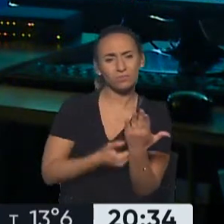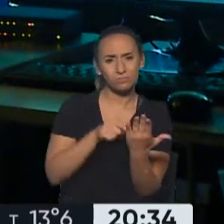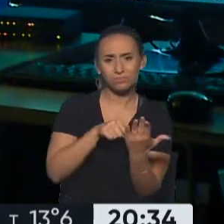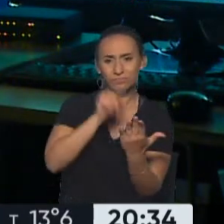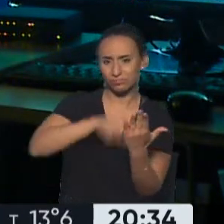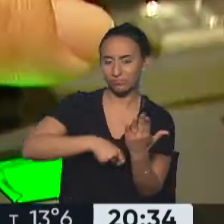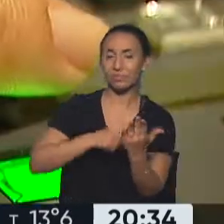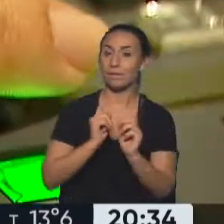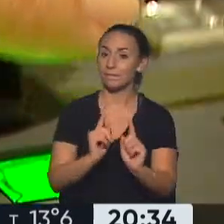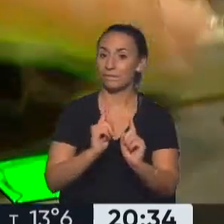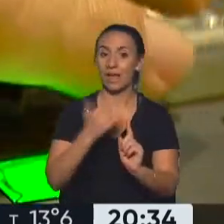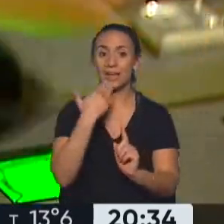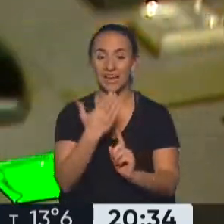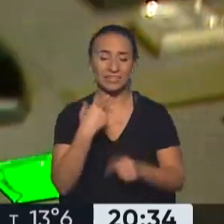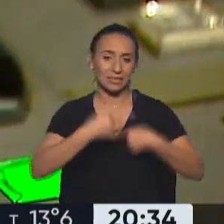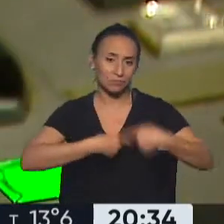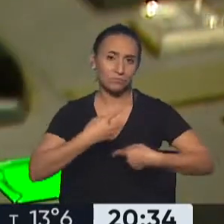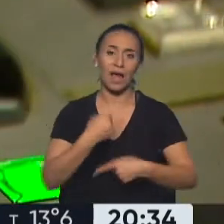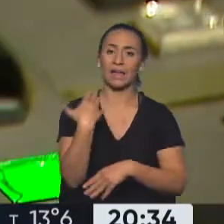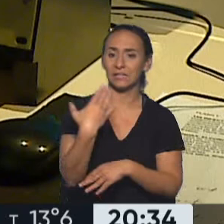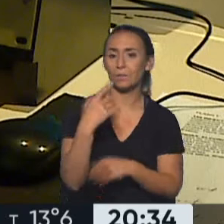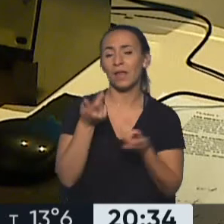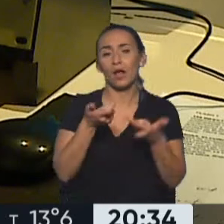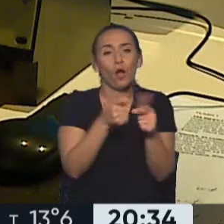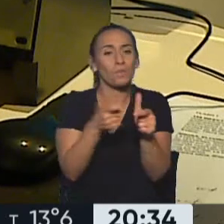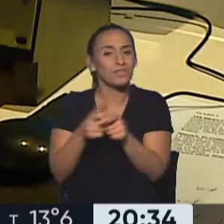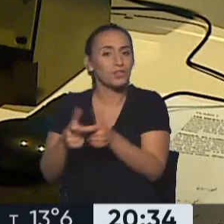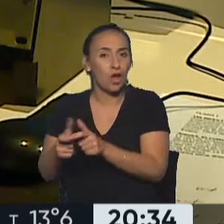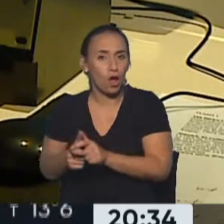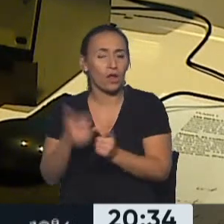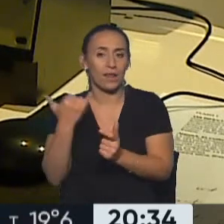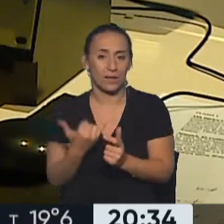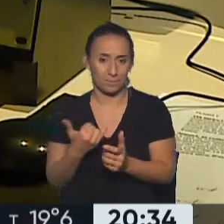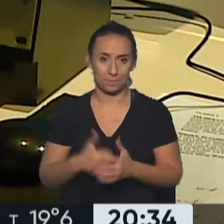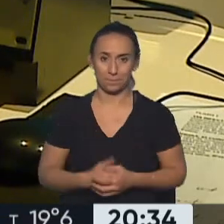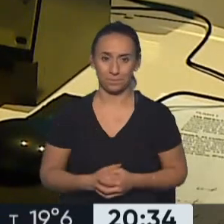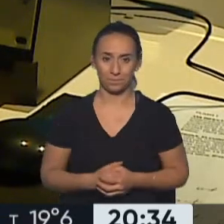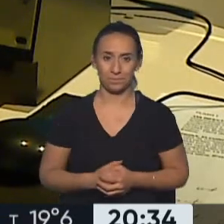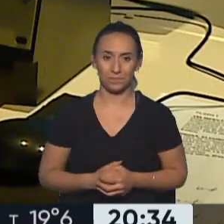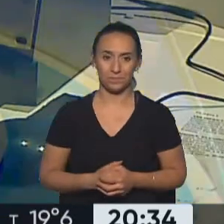gracias a la organización de las asambleas y comisiones internas en cada medio.